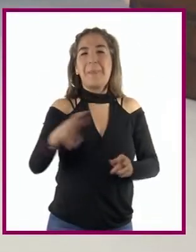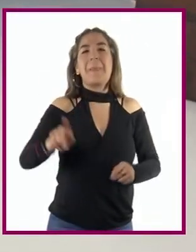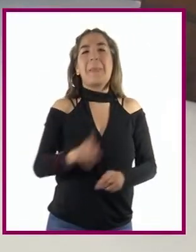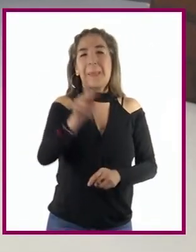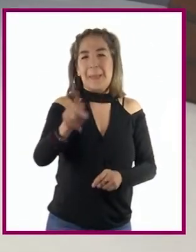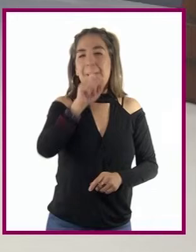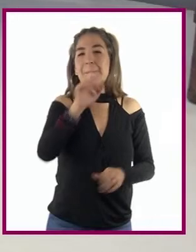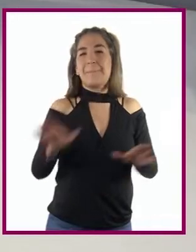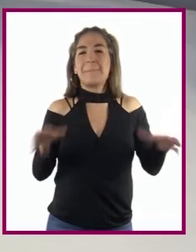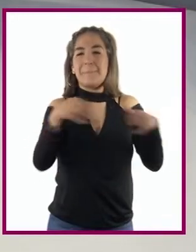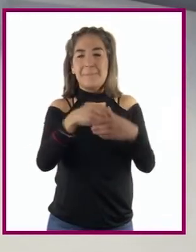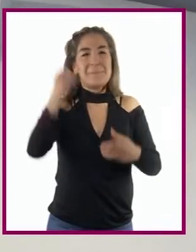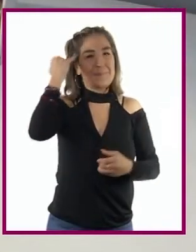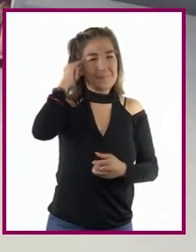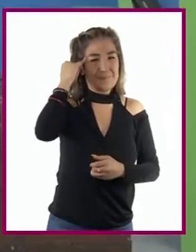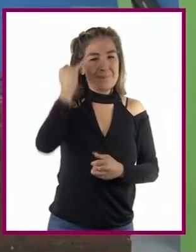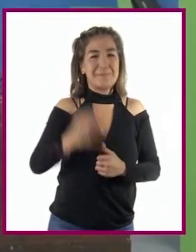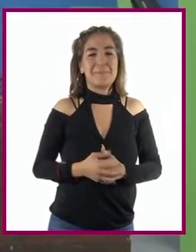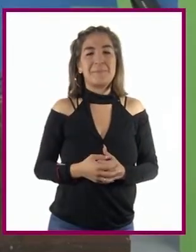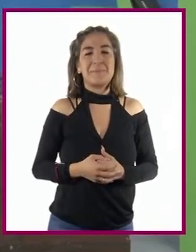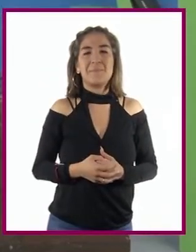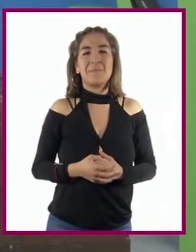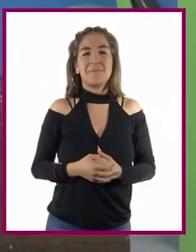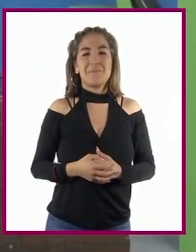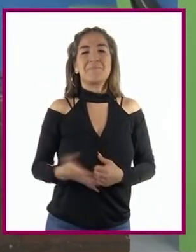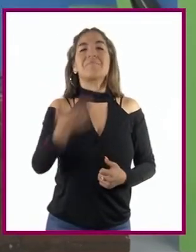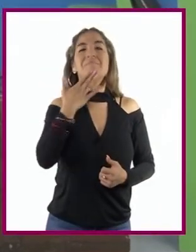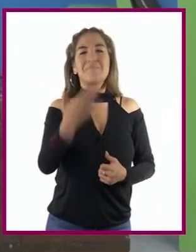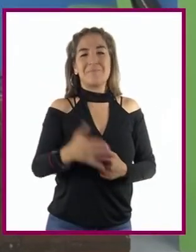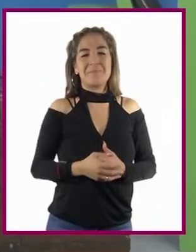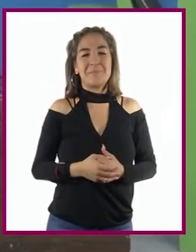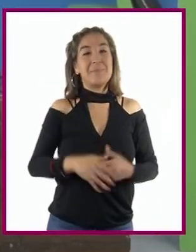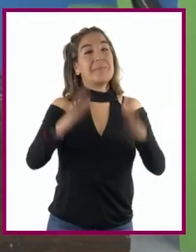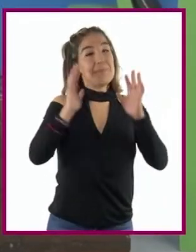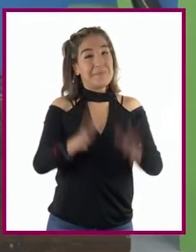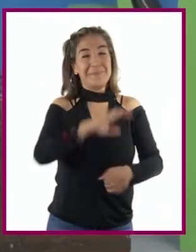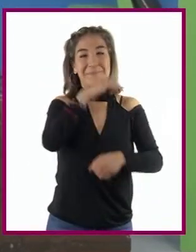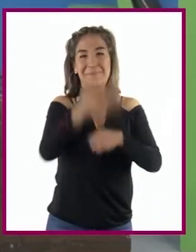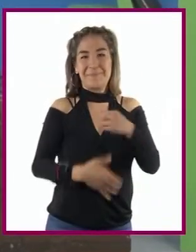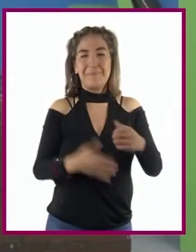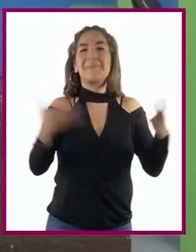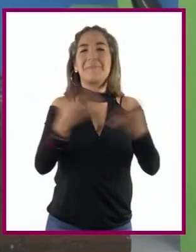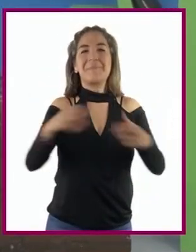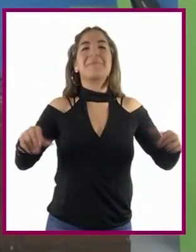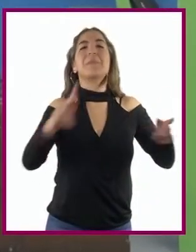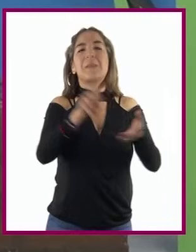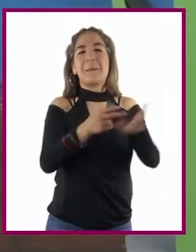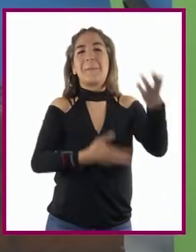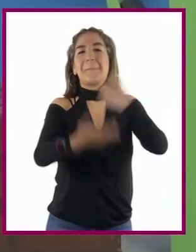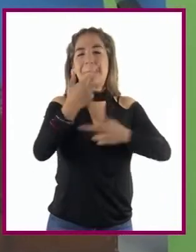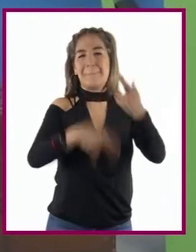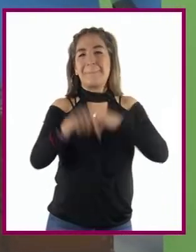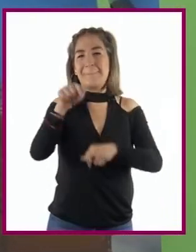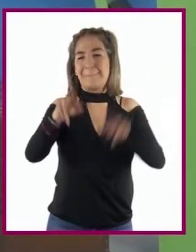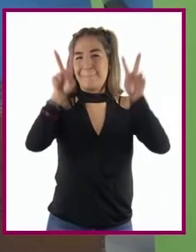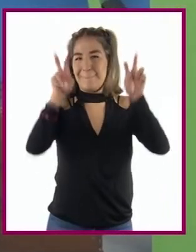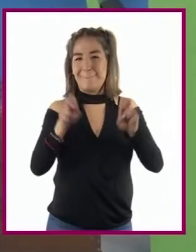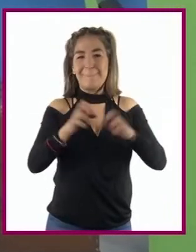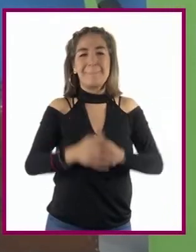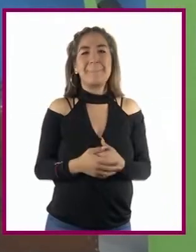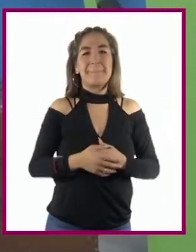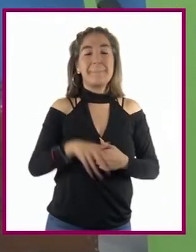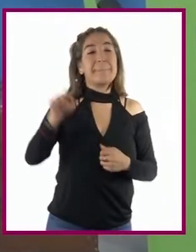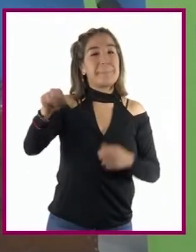y comunidades indígenas. Muy bien, para terminar, hagamos una recapitulación de la sesión.